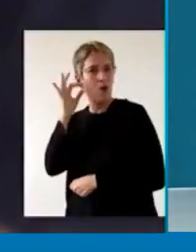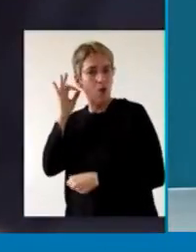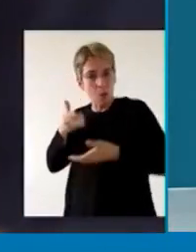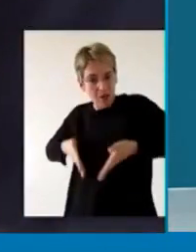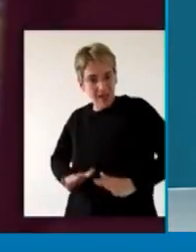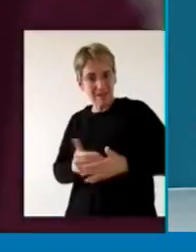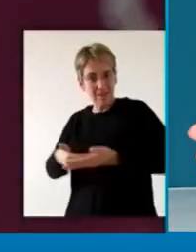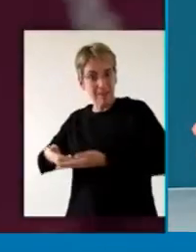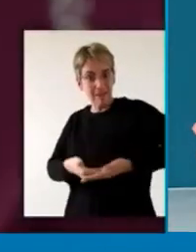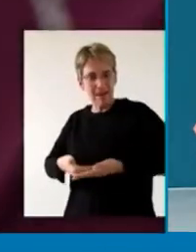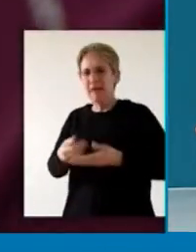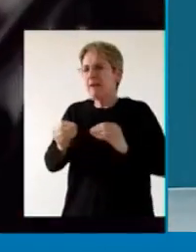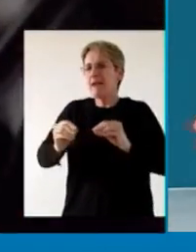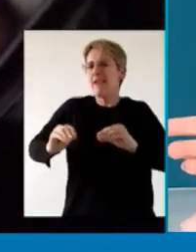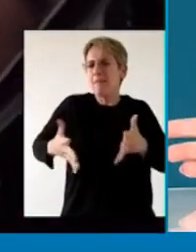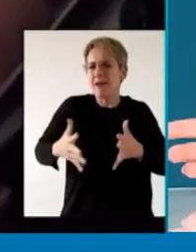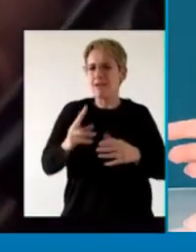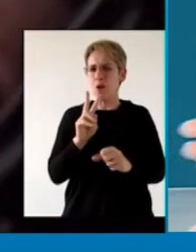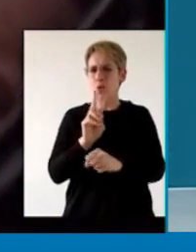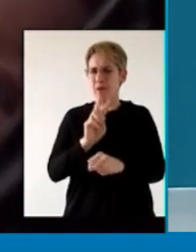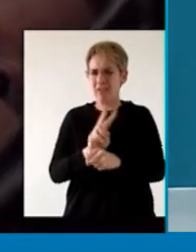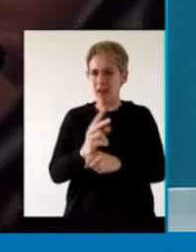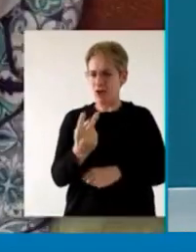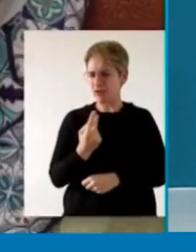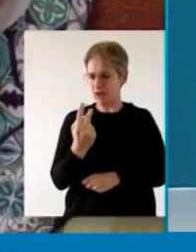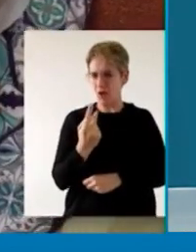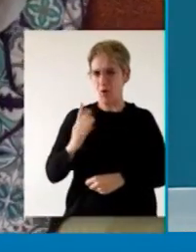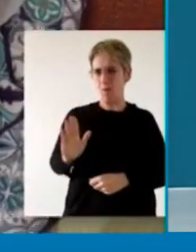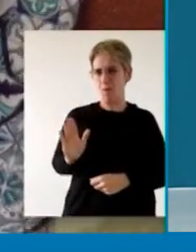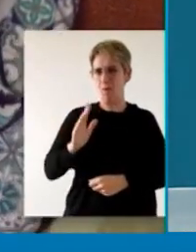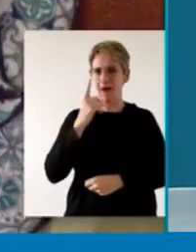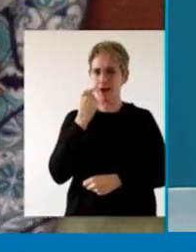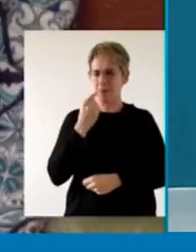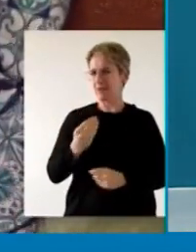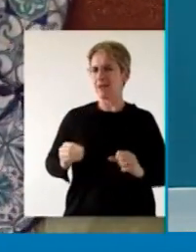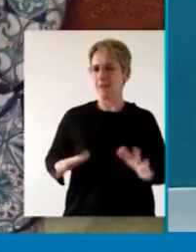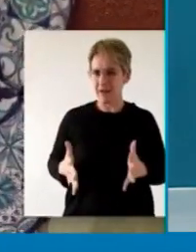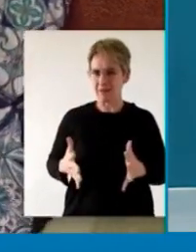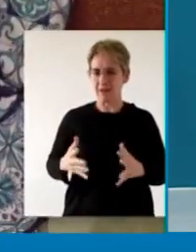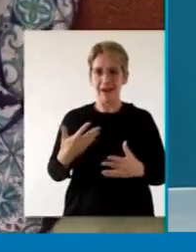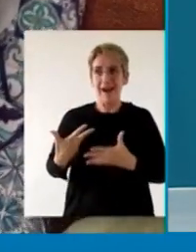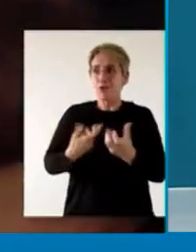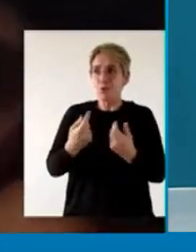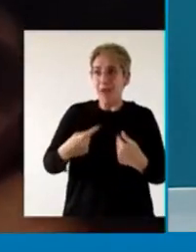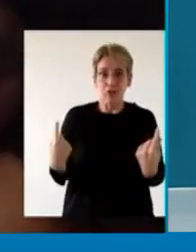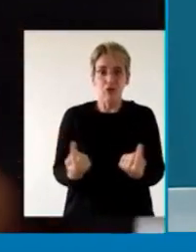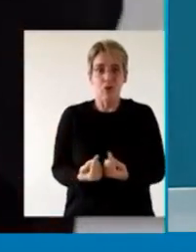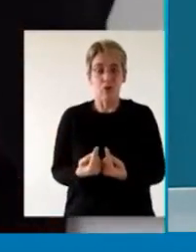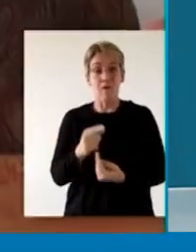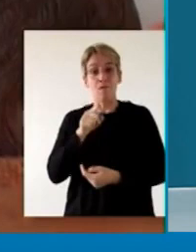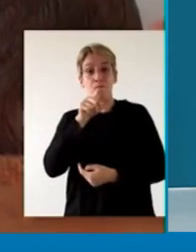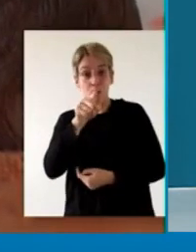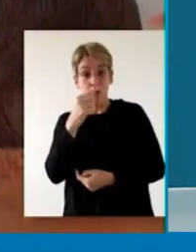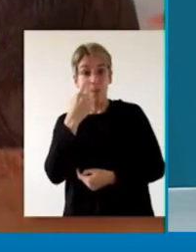Agustín sobre primera infancia que se articula con el inau y que es parte del abanico del sistema de cuidados los centros caif son